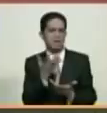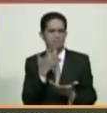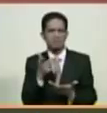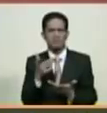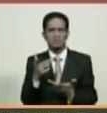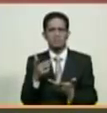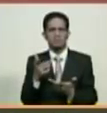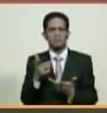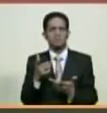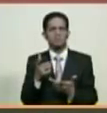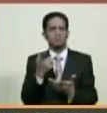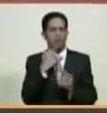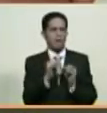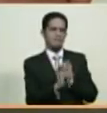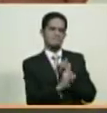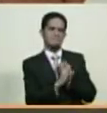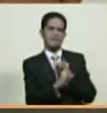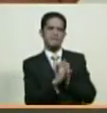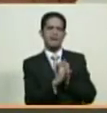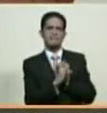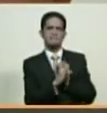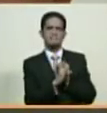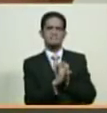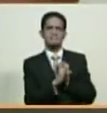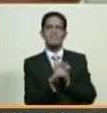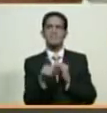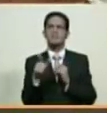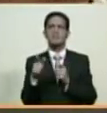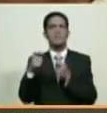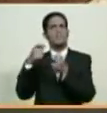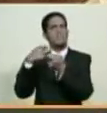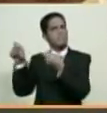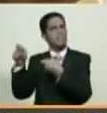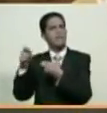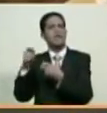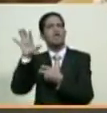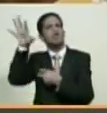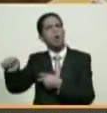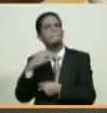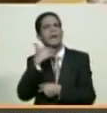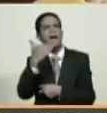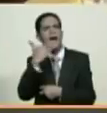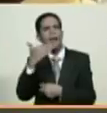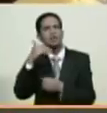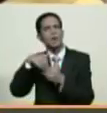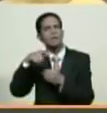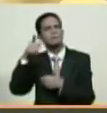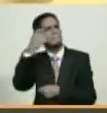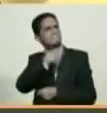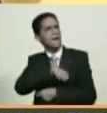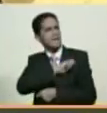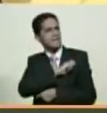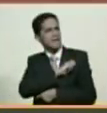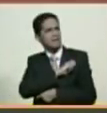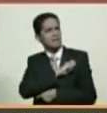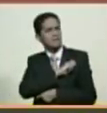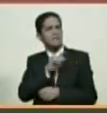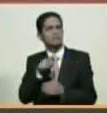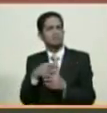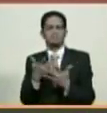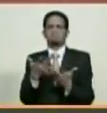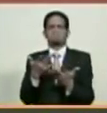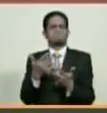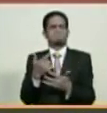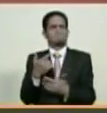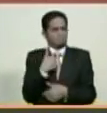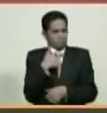y se lo retienen hasta que certifique que en efecto ese gasto le corresponde a él. Así que la respuesta es que en Venezuela el cambio